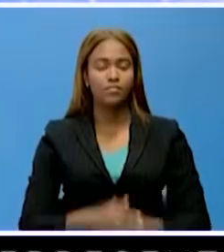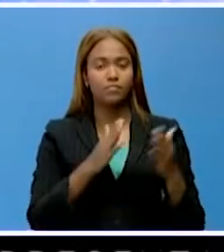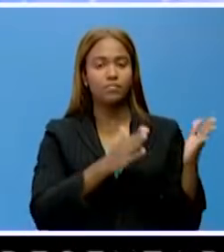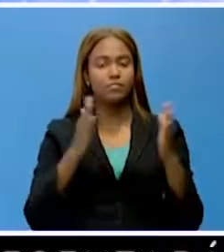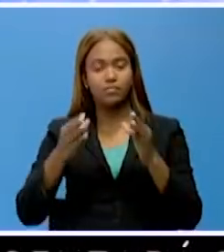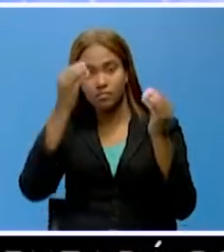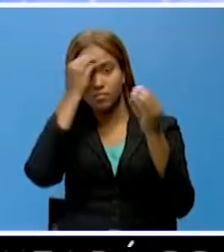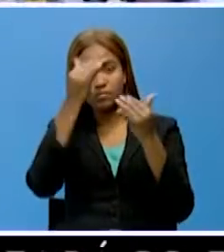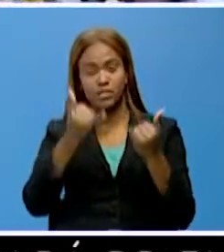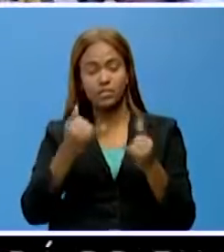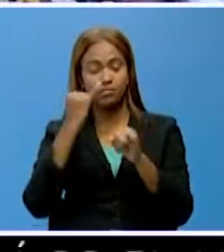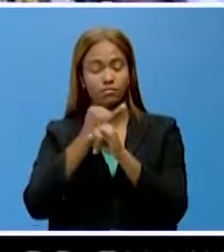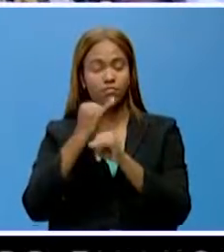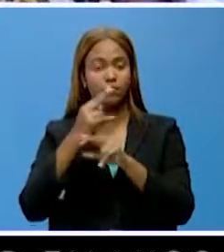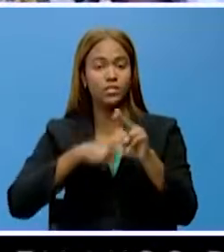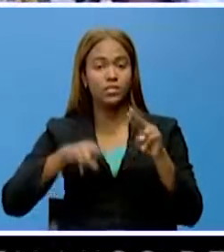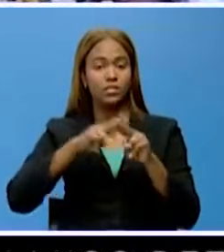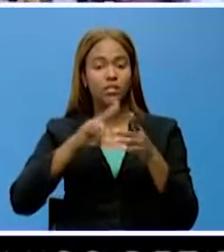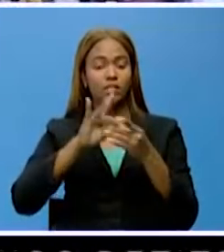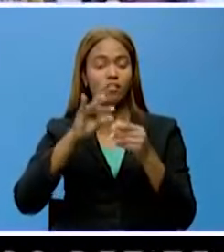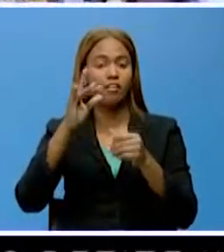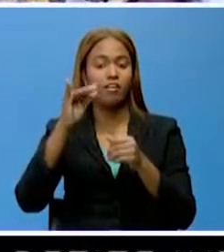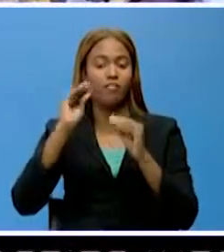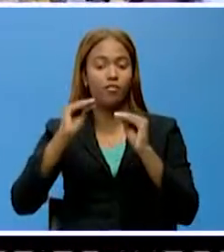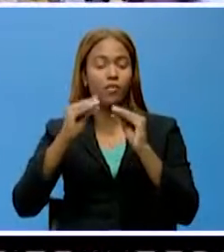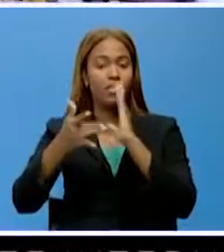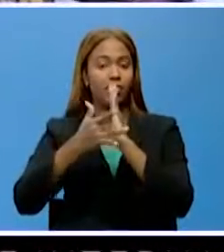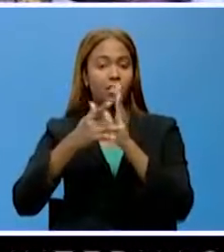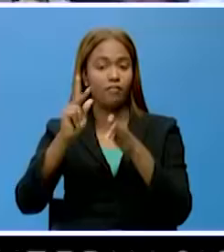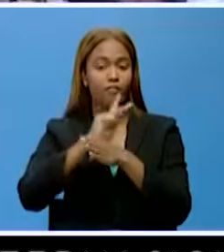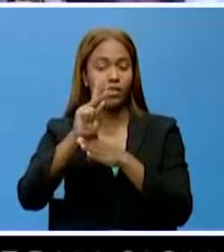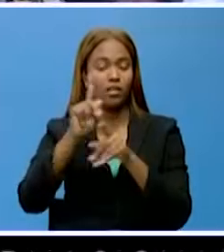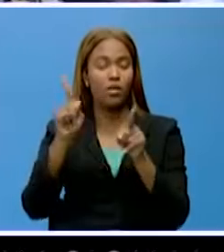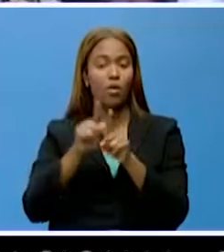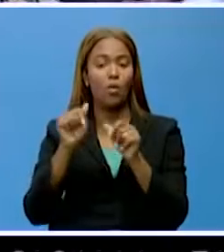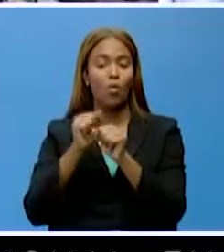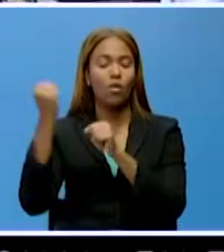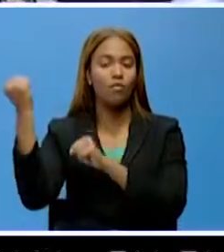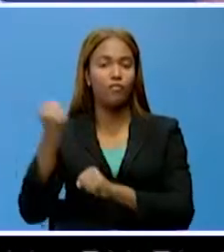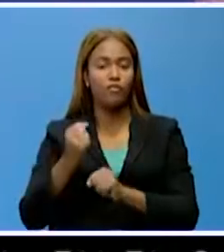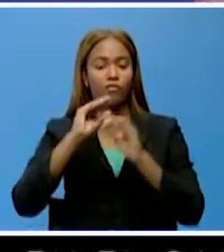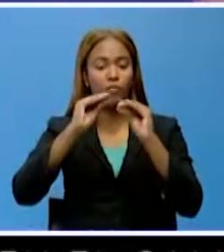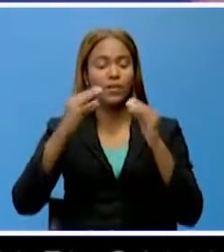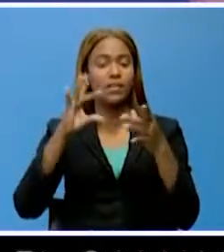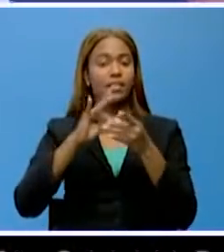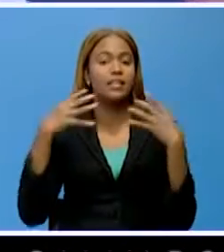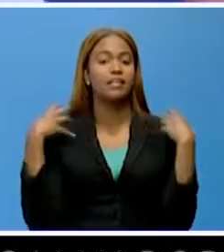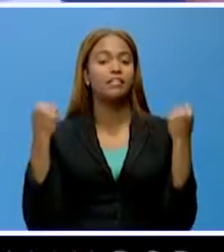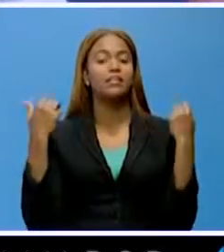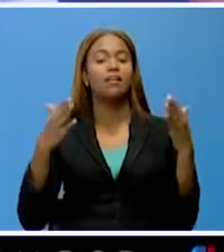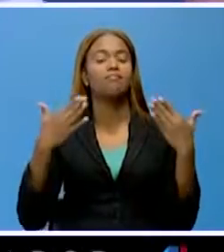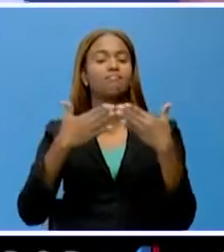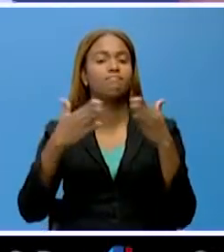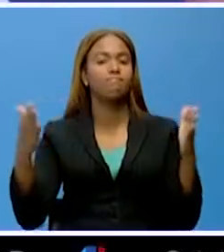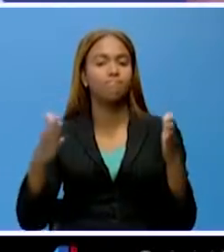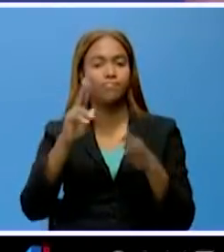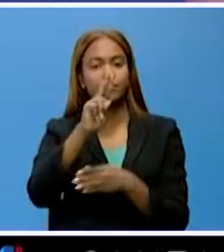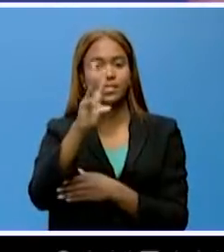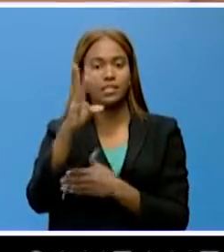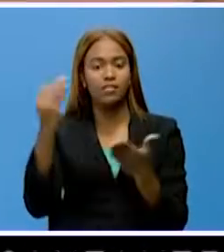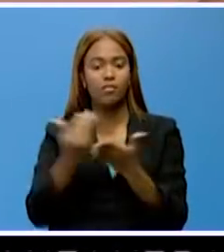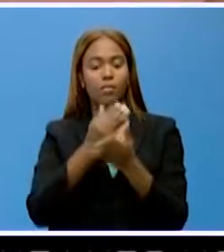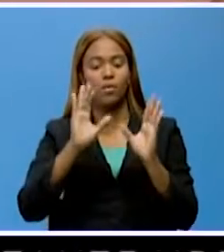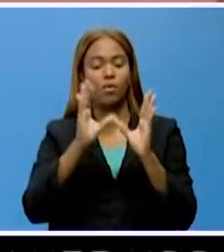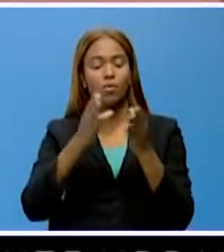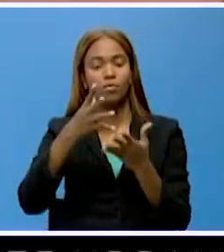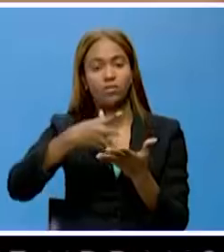Cambiamos de información, y es que el Instituto Nacional de Formación Técnico Profesional y la Fundación Central de Formación en Salud dieron apertura a 26 nuevos